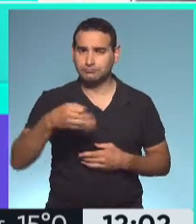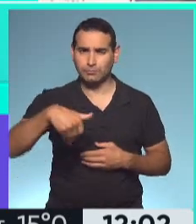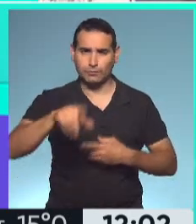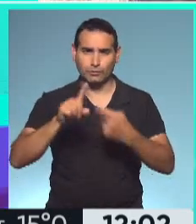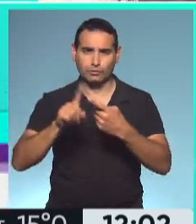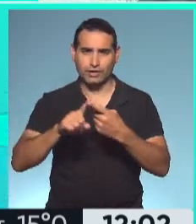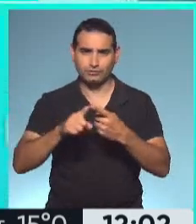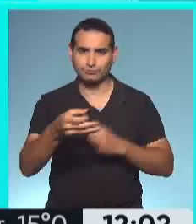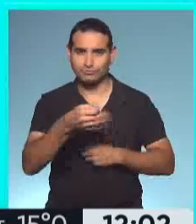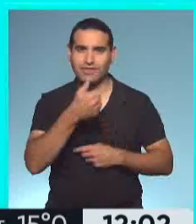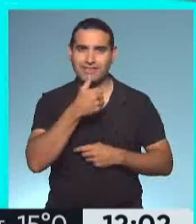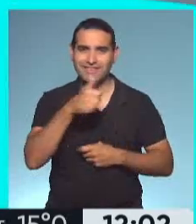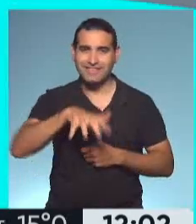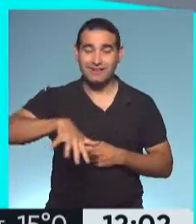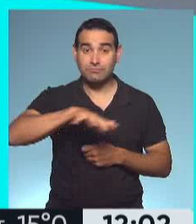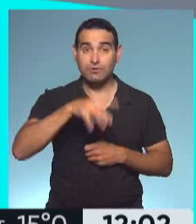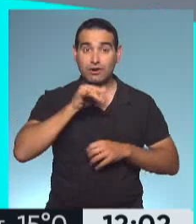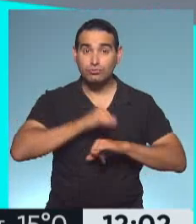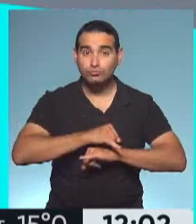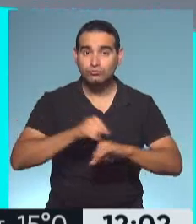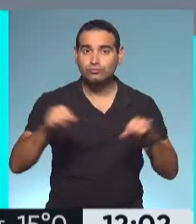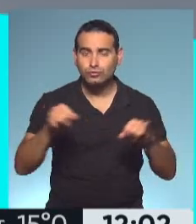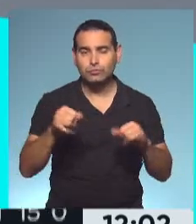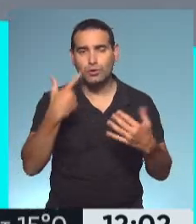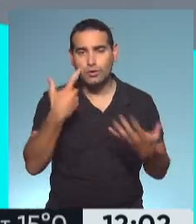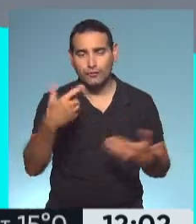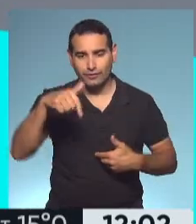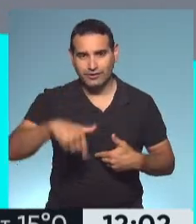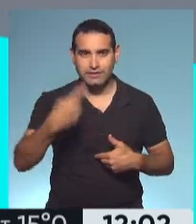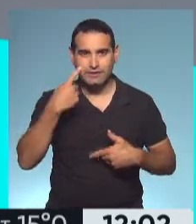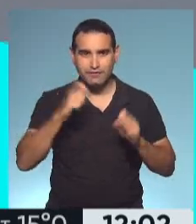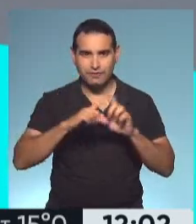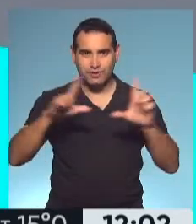en minutos allí a Quilmes y este anuncio que, por supuesto, tenemos compartiendo en vivo con el trabajo de Laura Maiocchi.